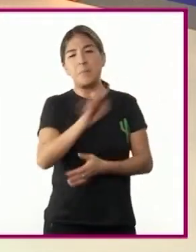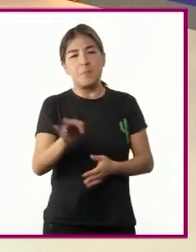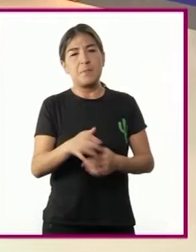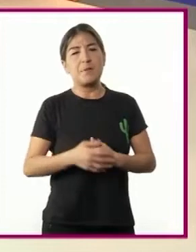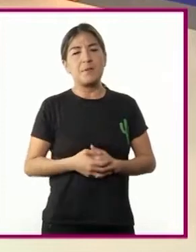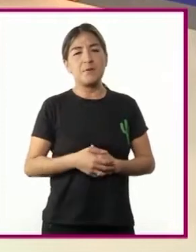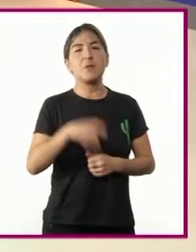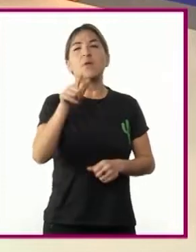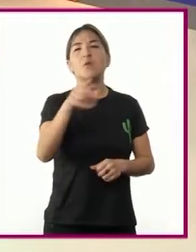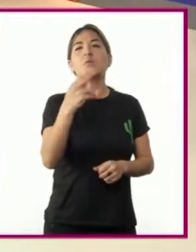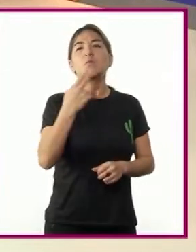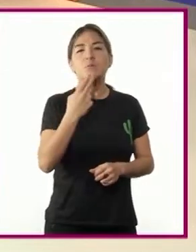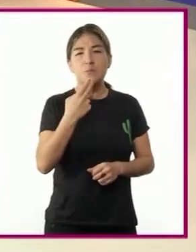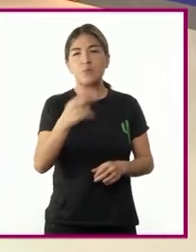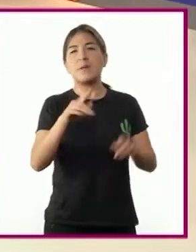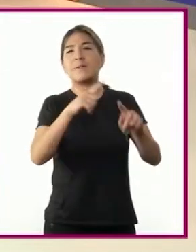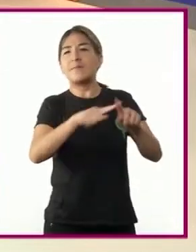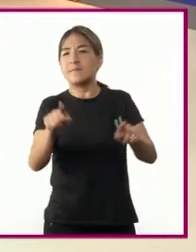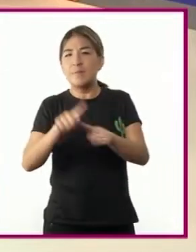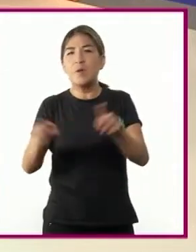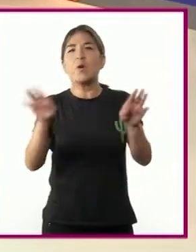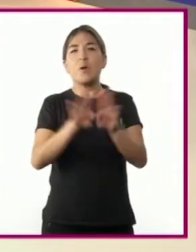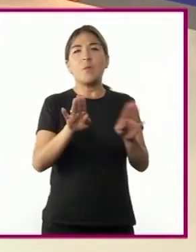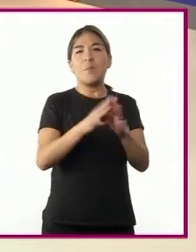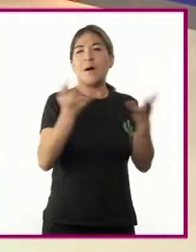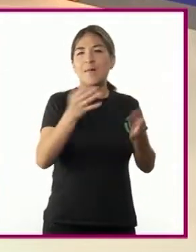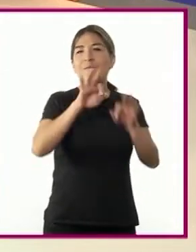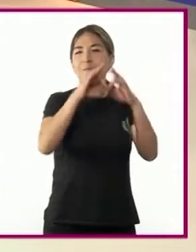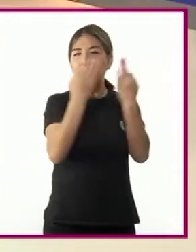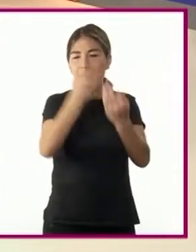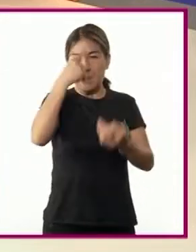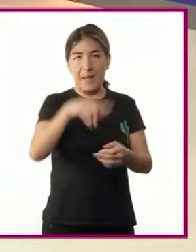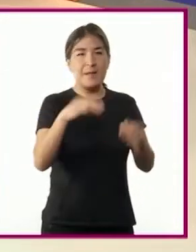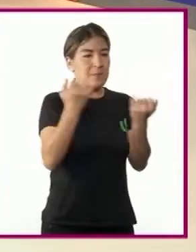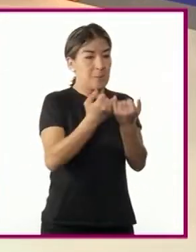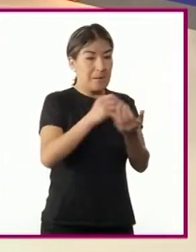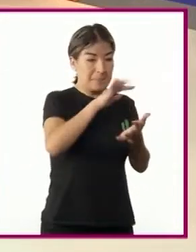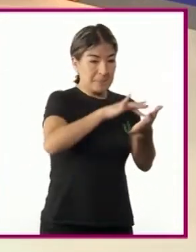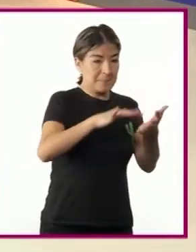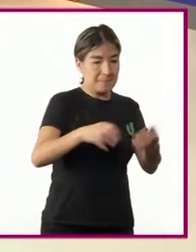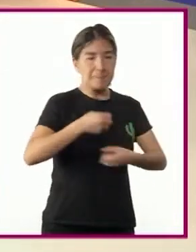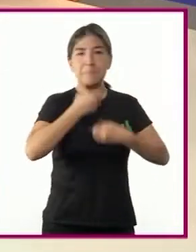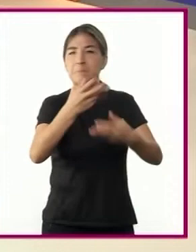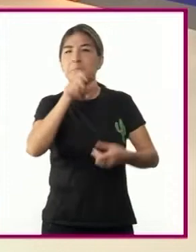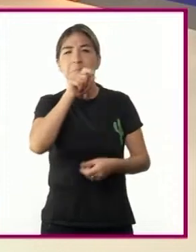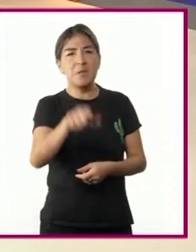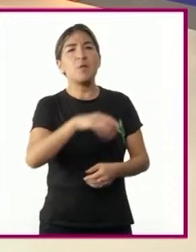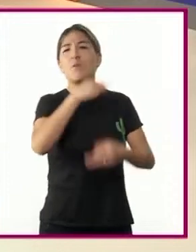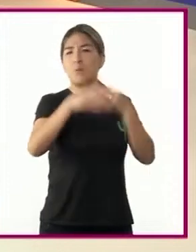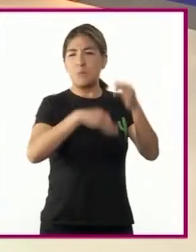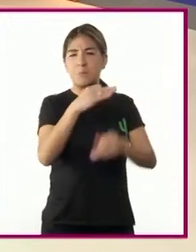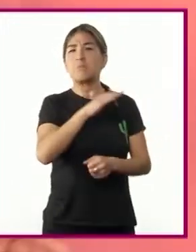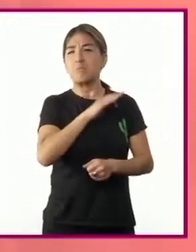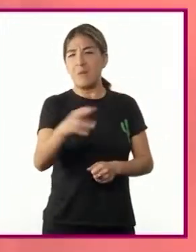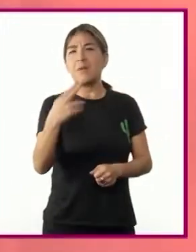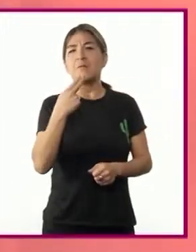donde se pueden utilizar diferentes maneras para expresar lo mismo y todas pueden ser